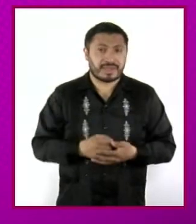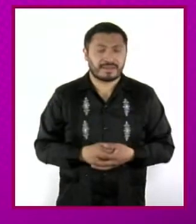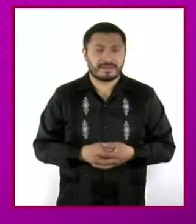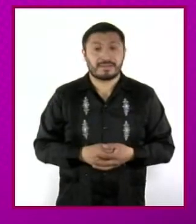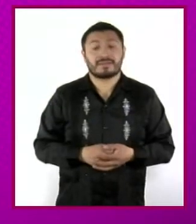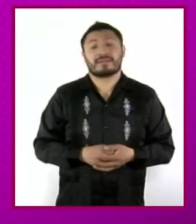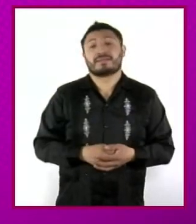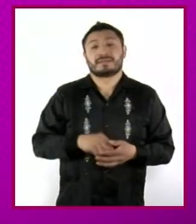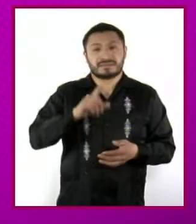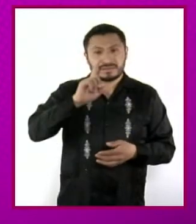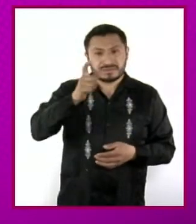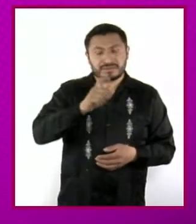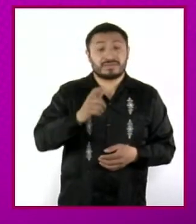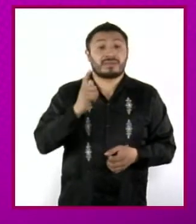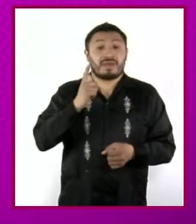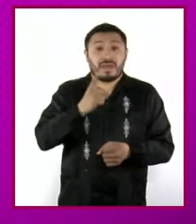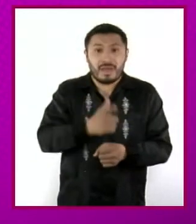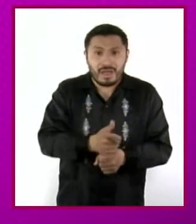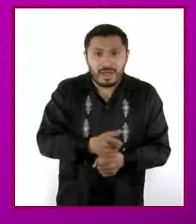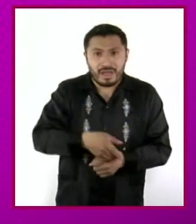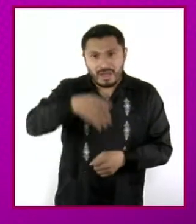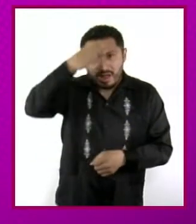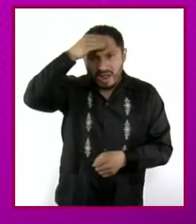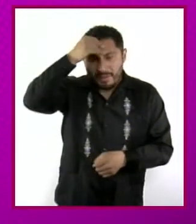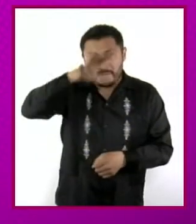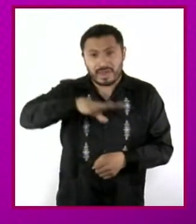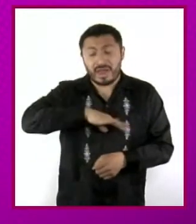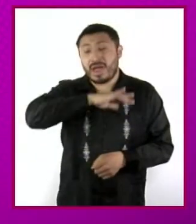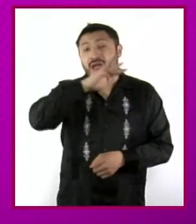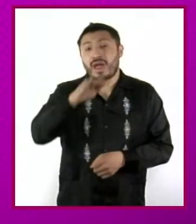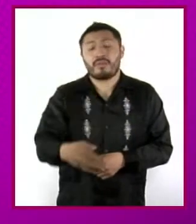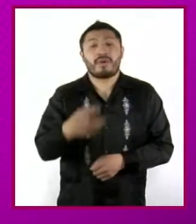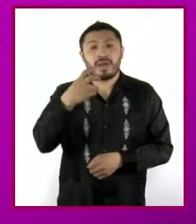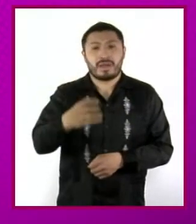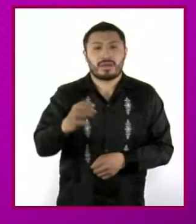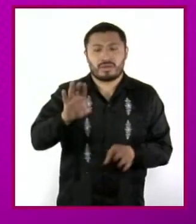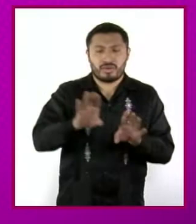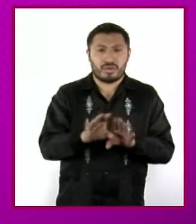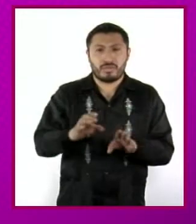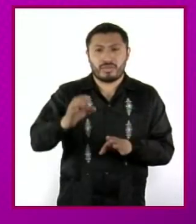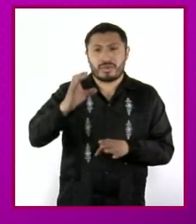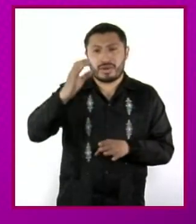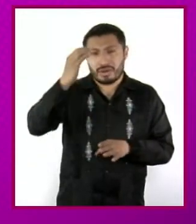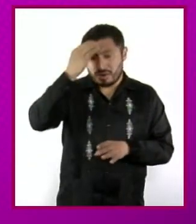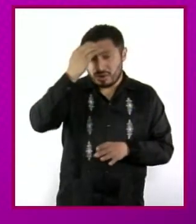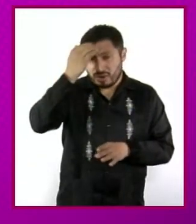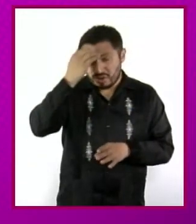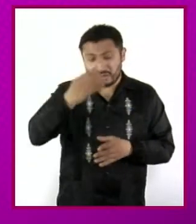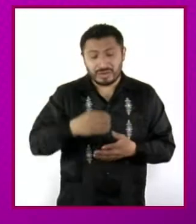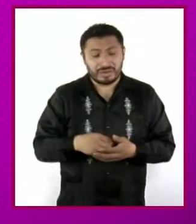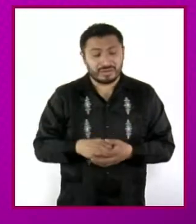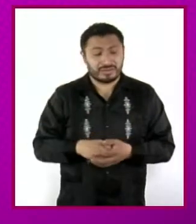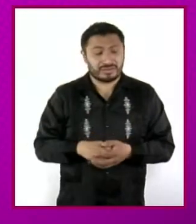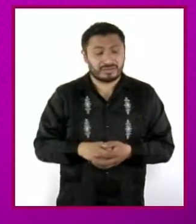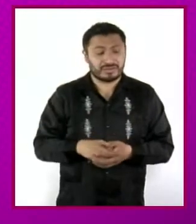darse cuenta de que existe la muerte. A eso le llamamos conciencia de finitud.